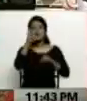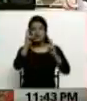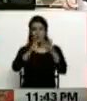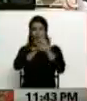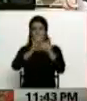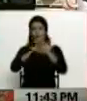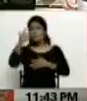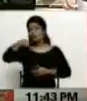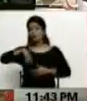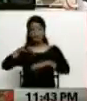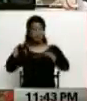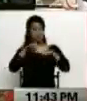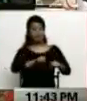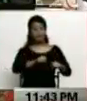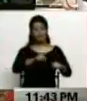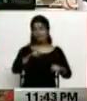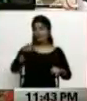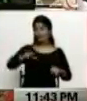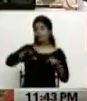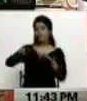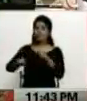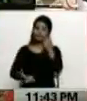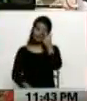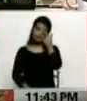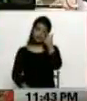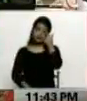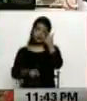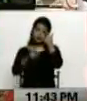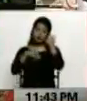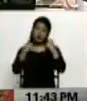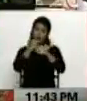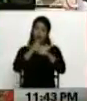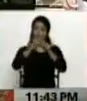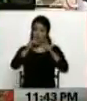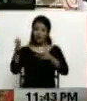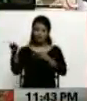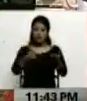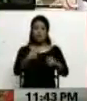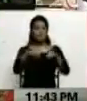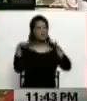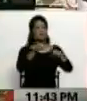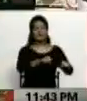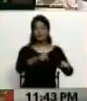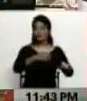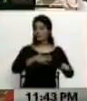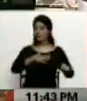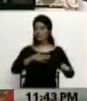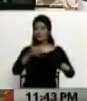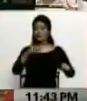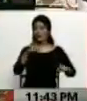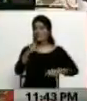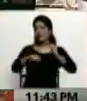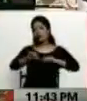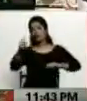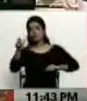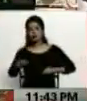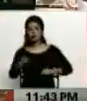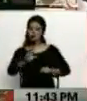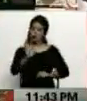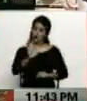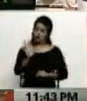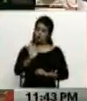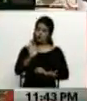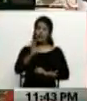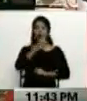existido que son los Invasores de oficio si usted quiere trabajar aquí están las tierras pero no invadir para vender a